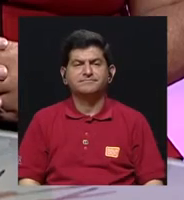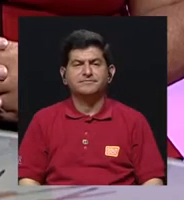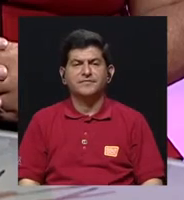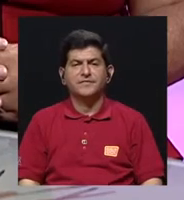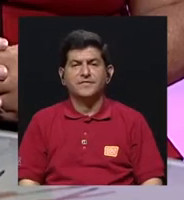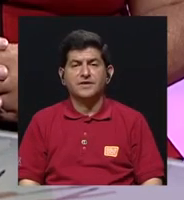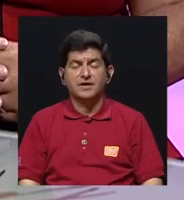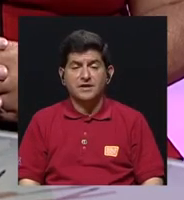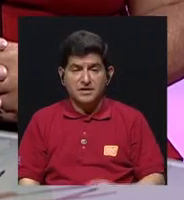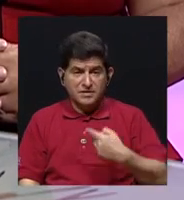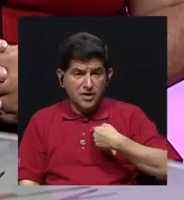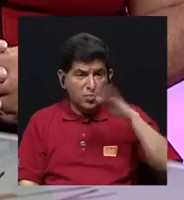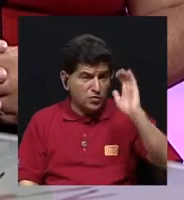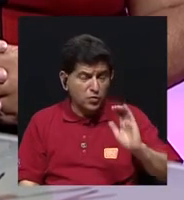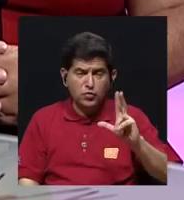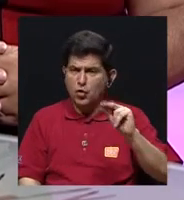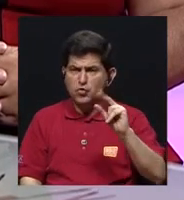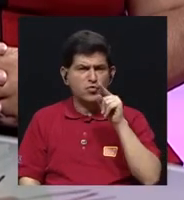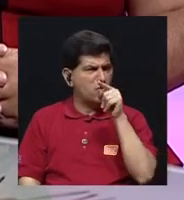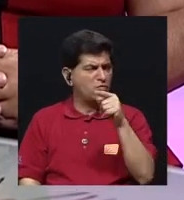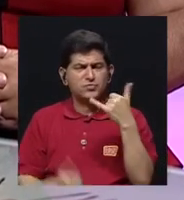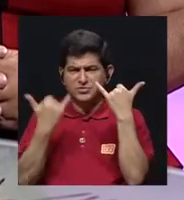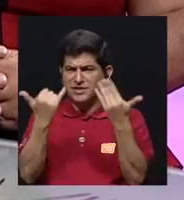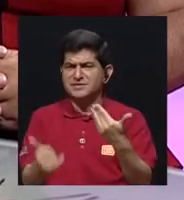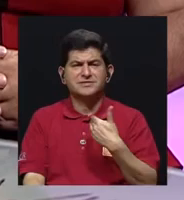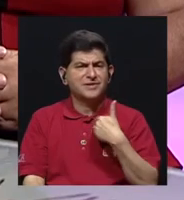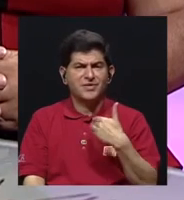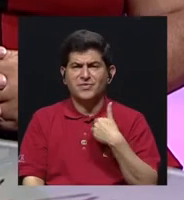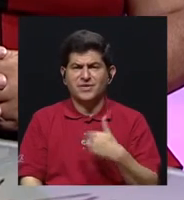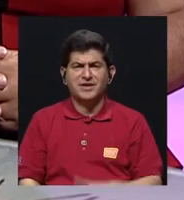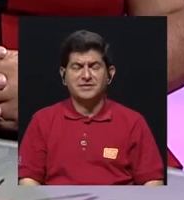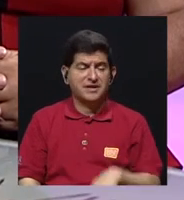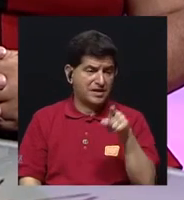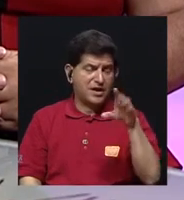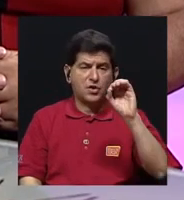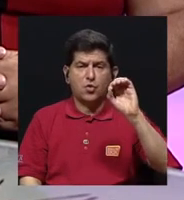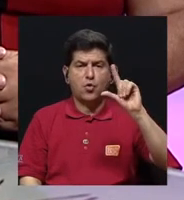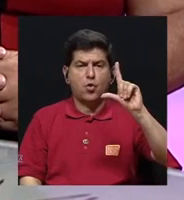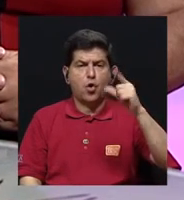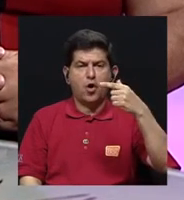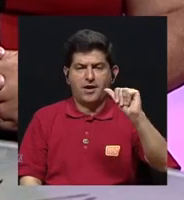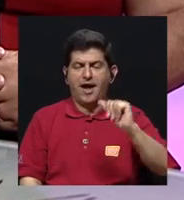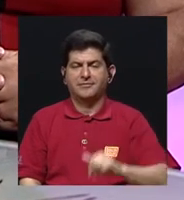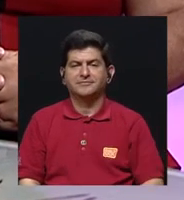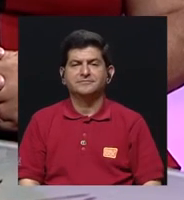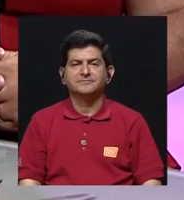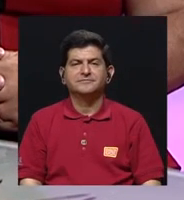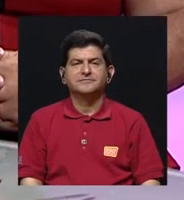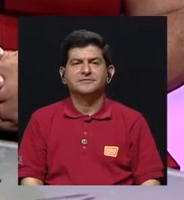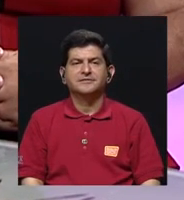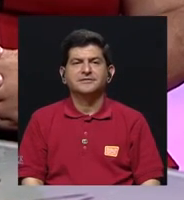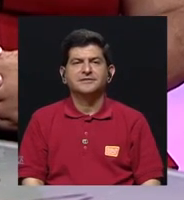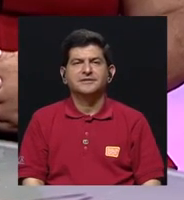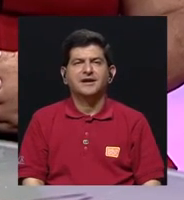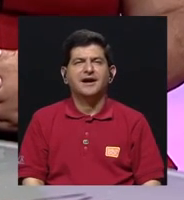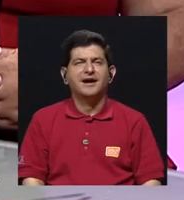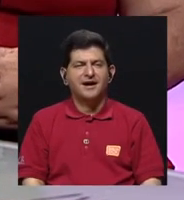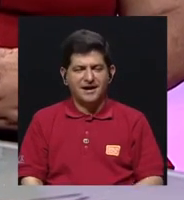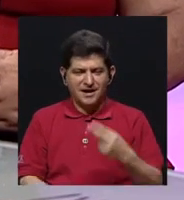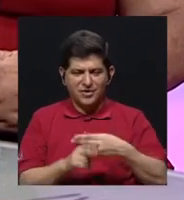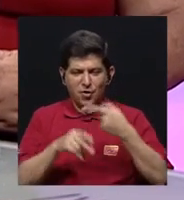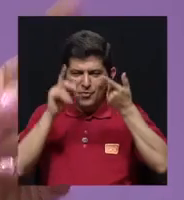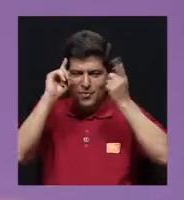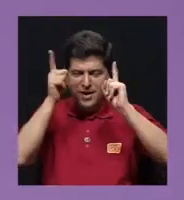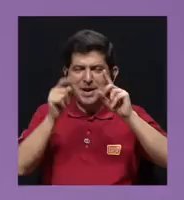estábamos pequeñitas? No, de los que tuvieron ahora con doña Olga. Con doña Olga, claro. La cucarachita mandinga. Sí.